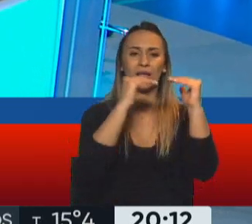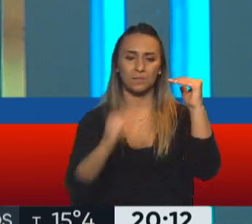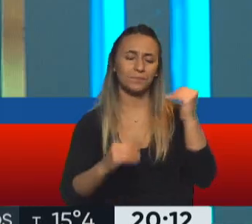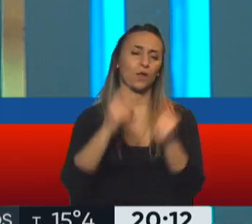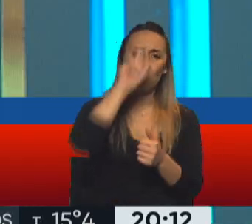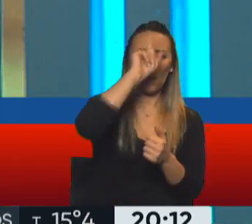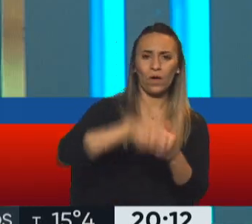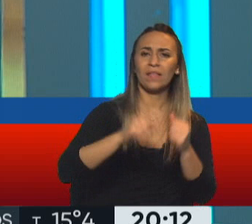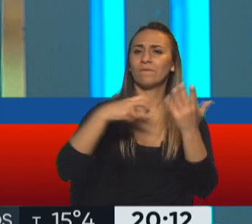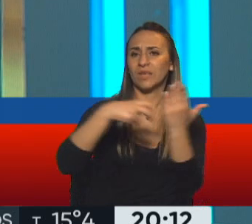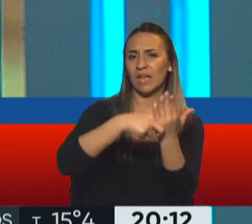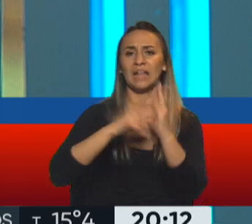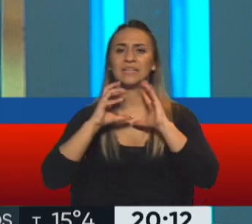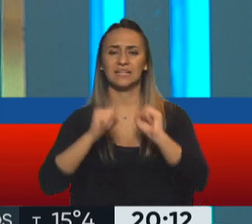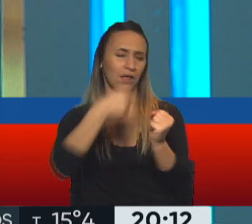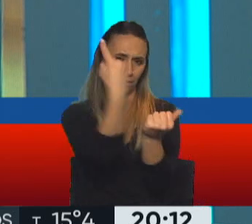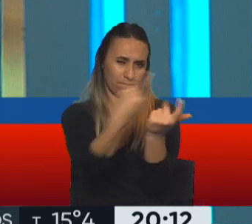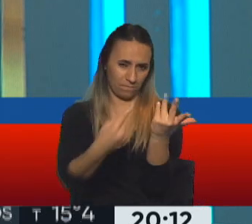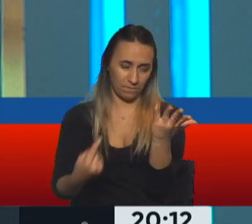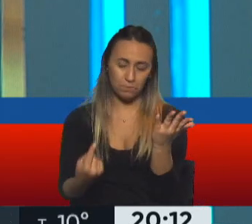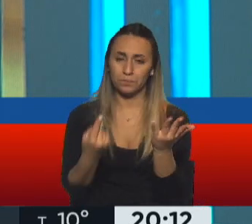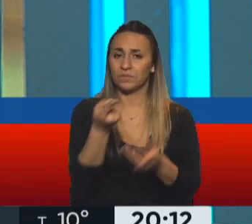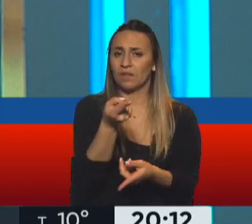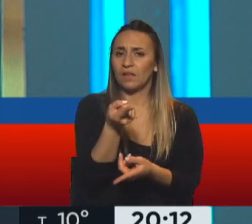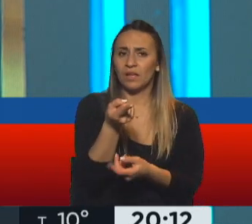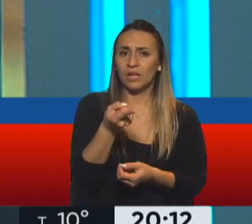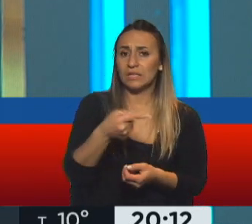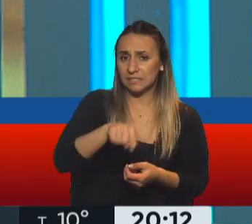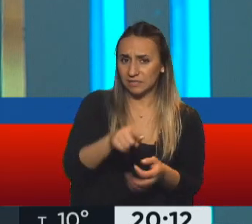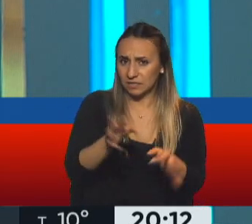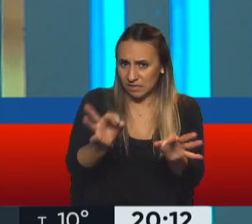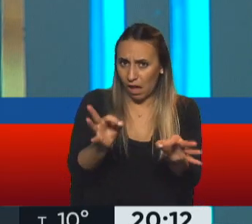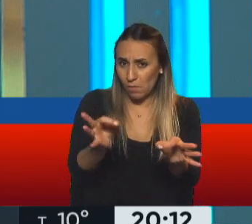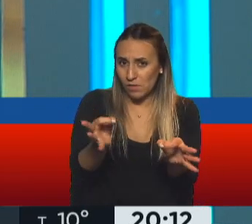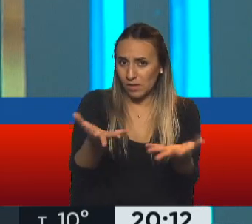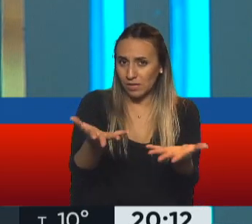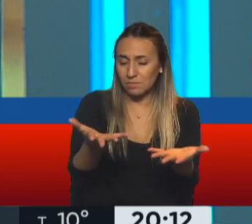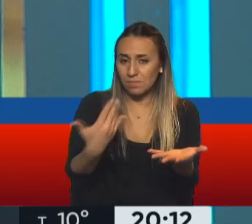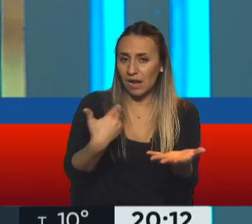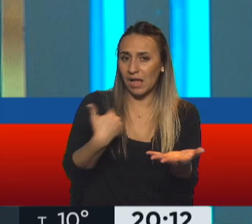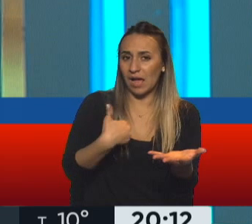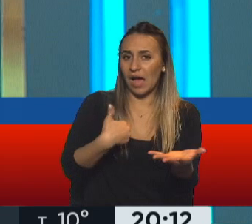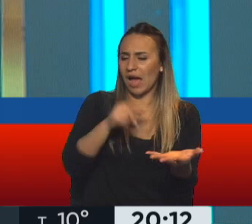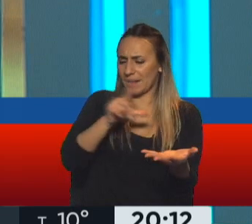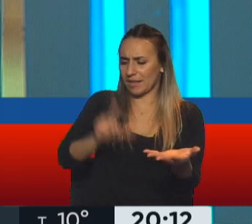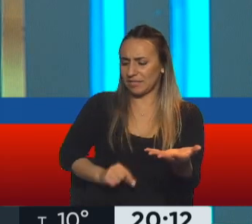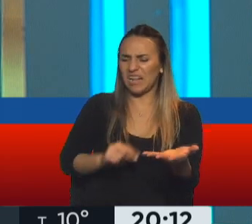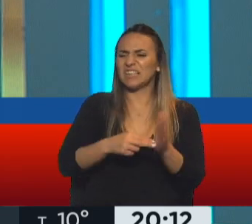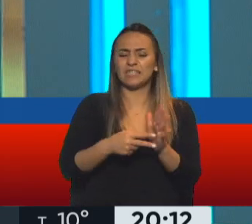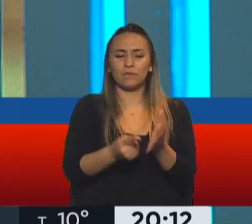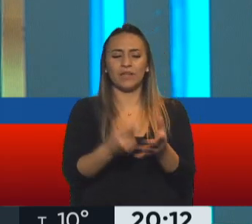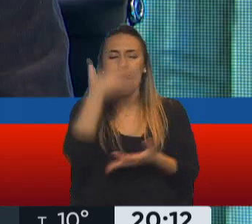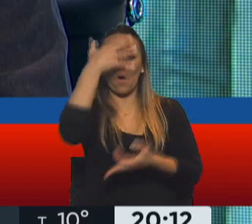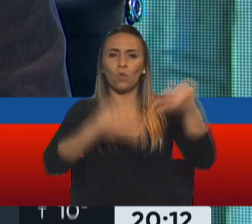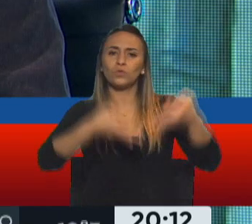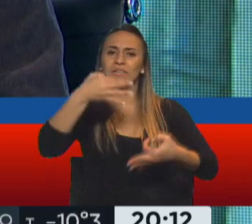fiscales, secretarios, lo que sea, está la noción de lo que significa para el argentino la justicia en nuestro país. Absolutamente.